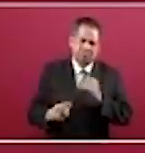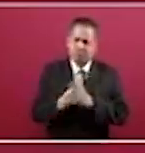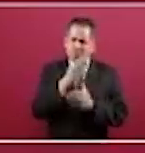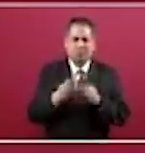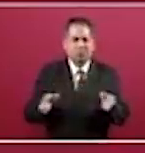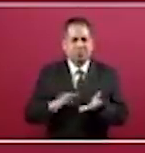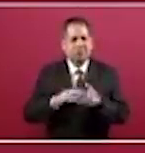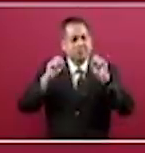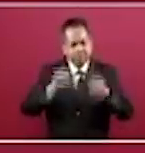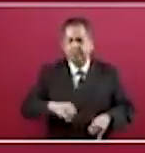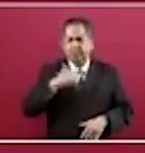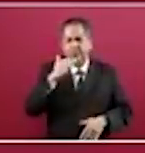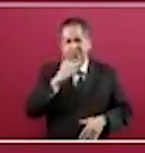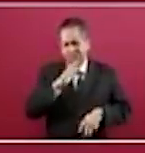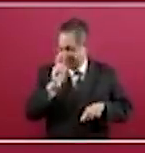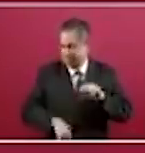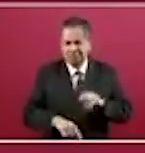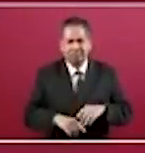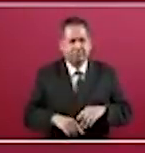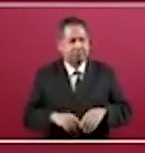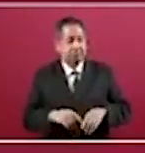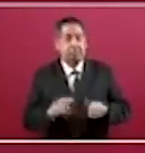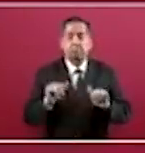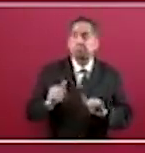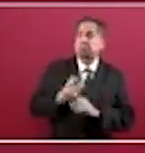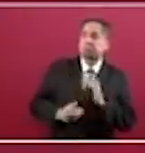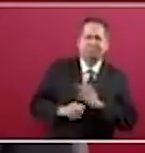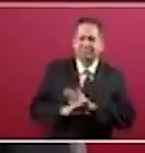nueva, sin corrupción, sin impunidad,